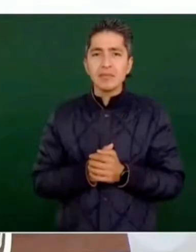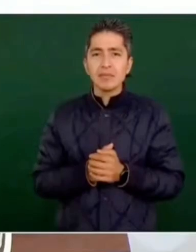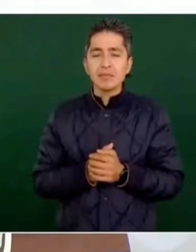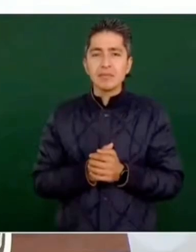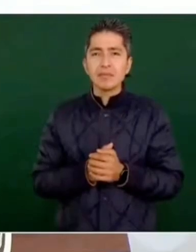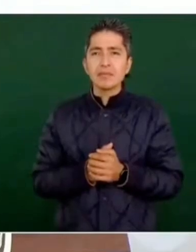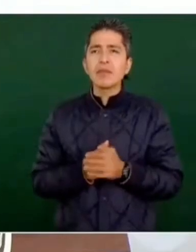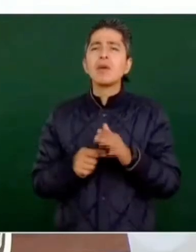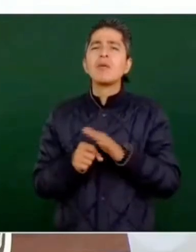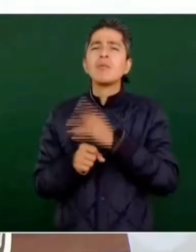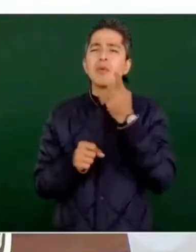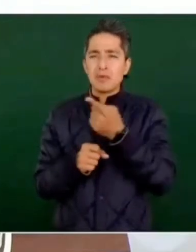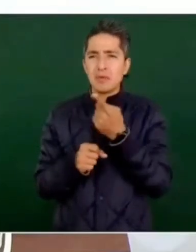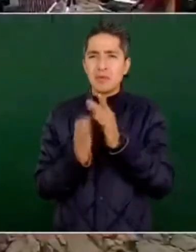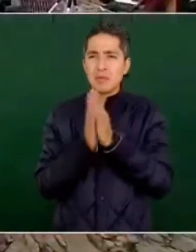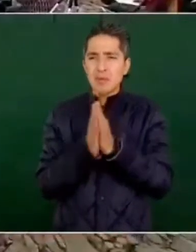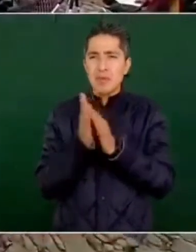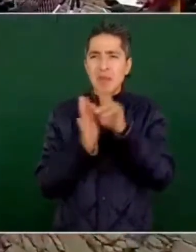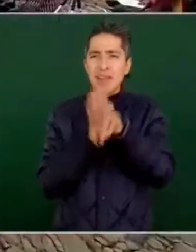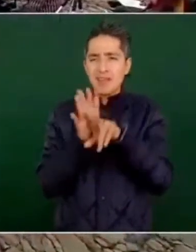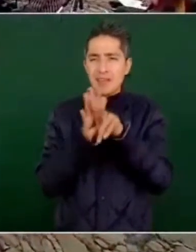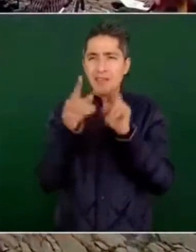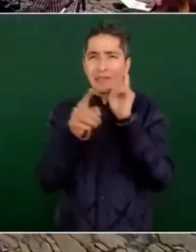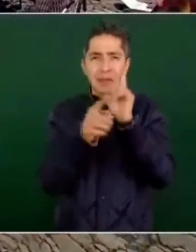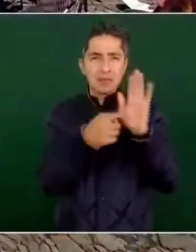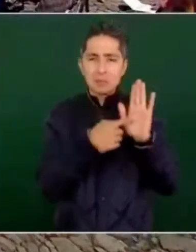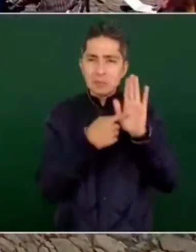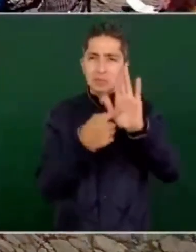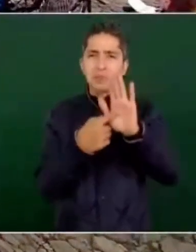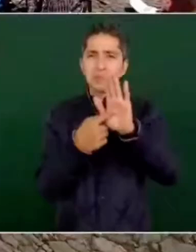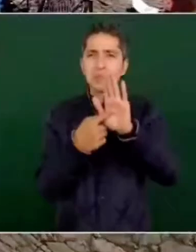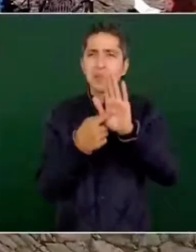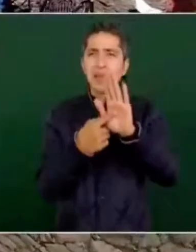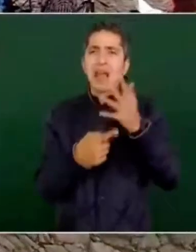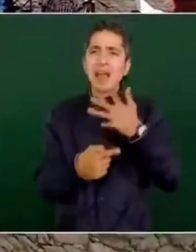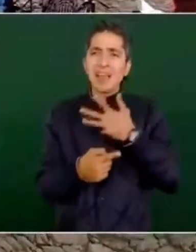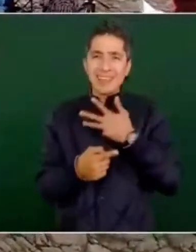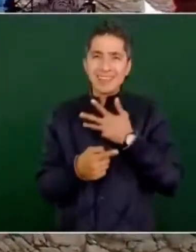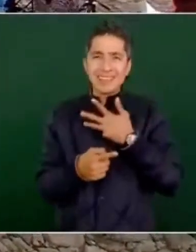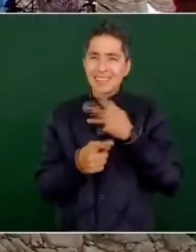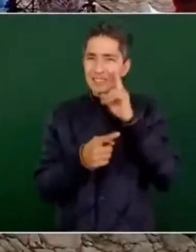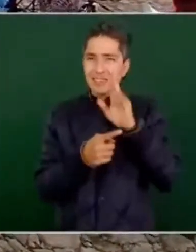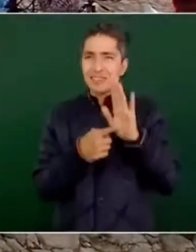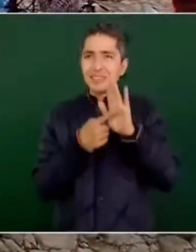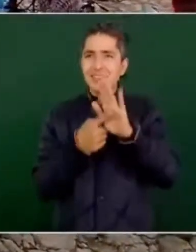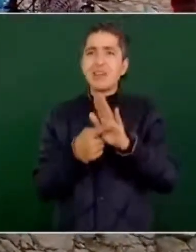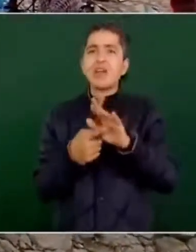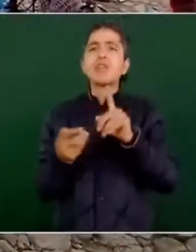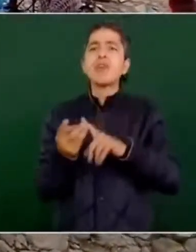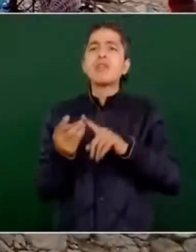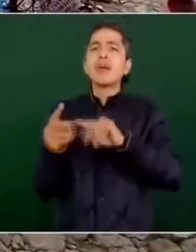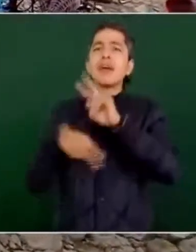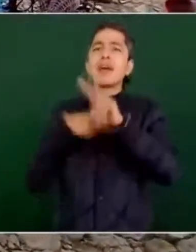¿por qué no pones el grabado donde están los que fueron a Miramar?